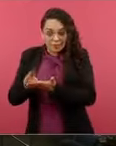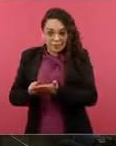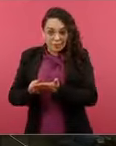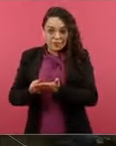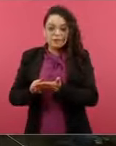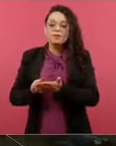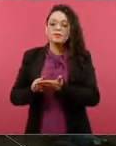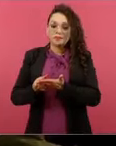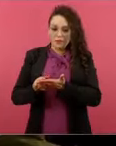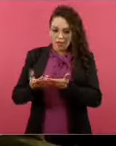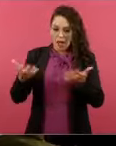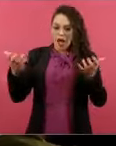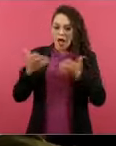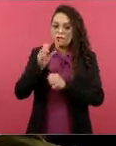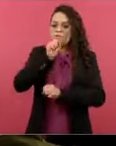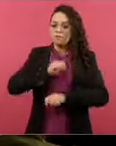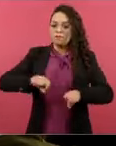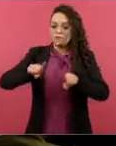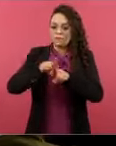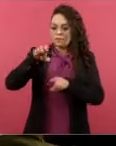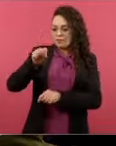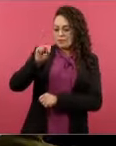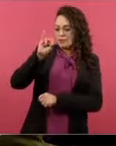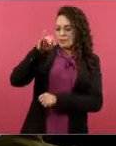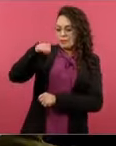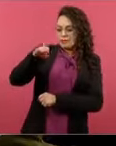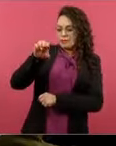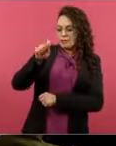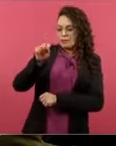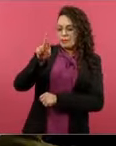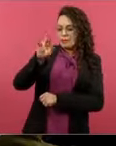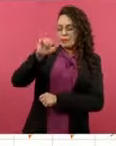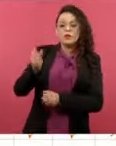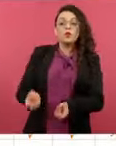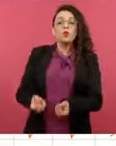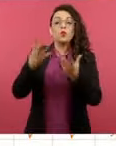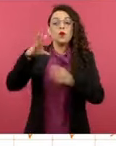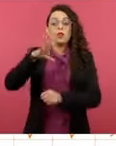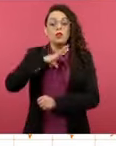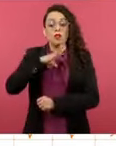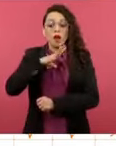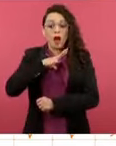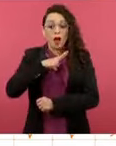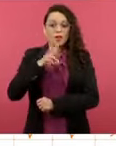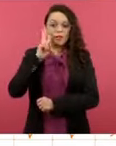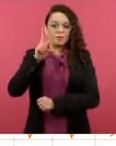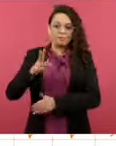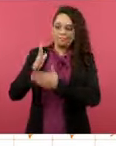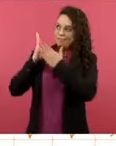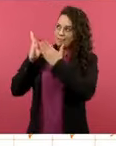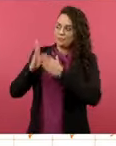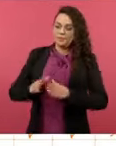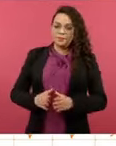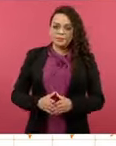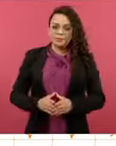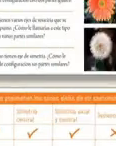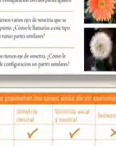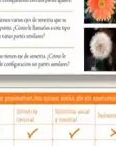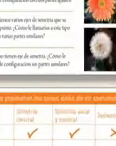trazar ejes de simetría, van a contar cuántos ejes de simetría, pero también van a verificar con uso de su